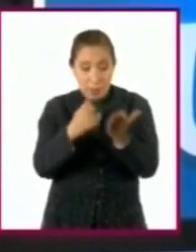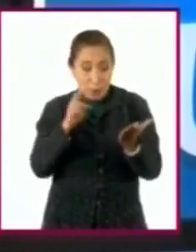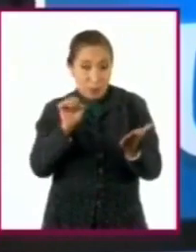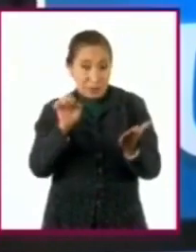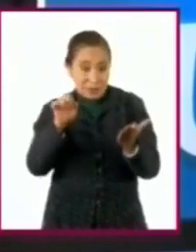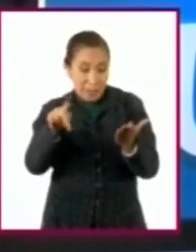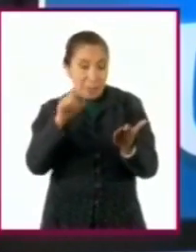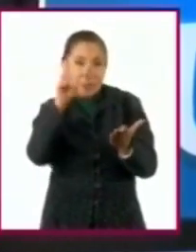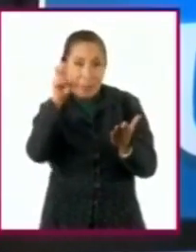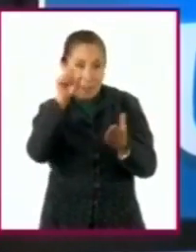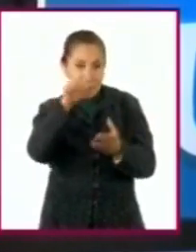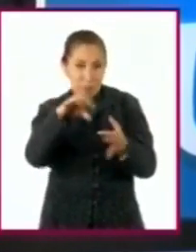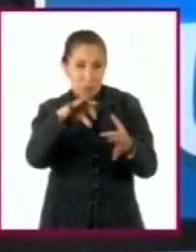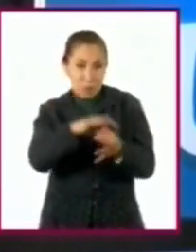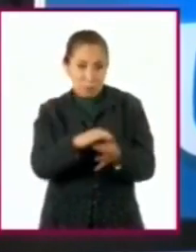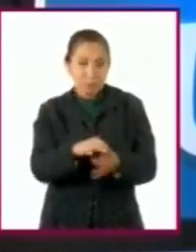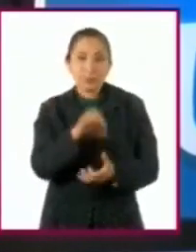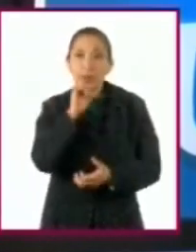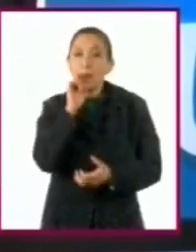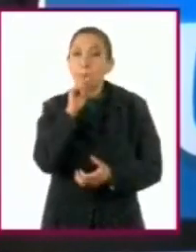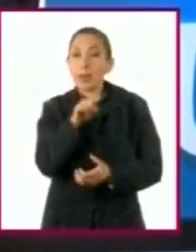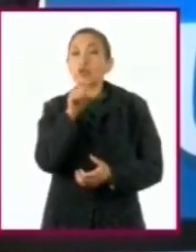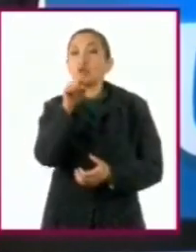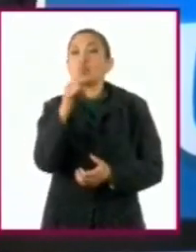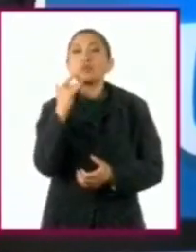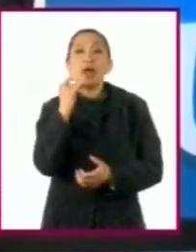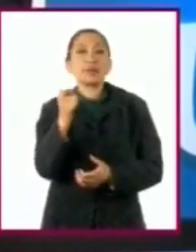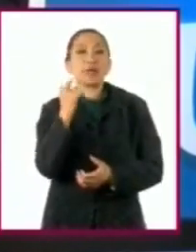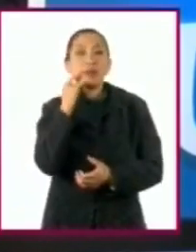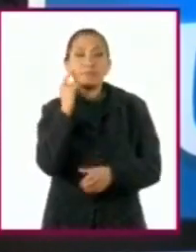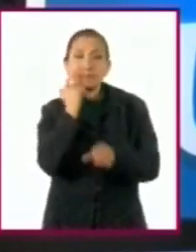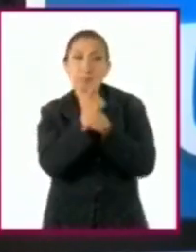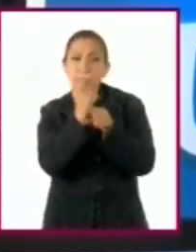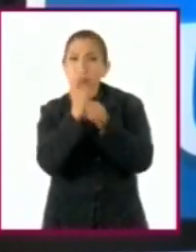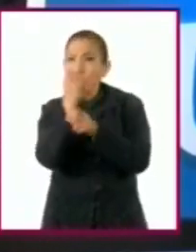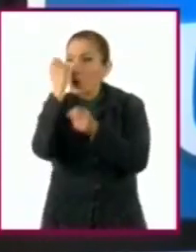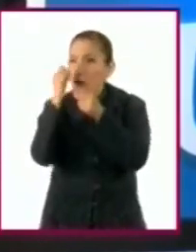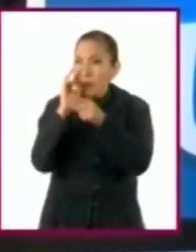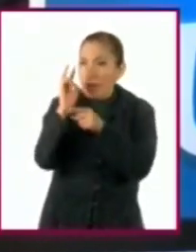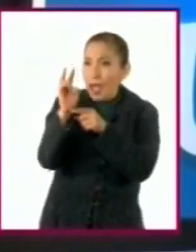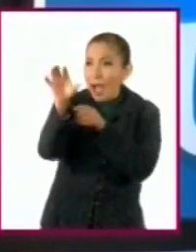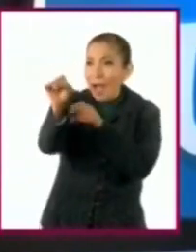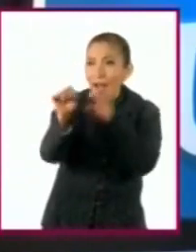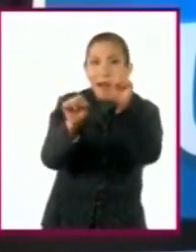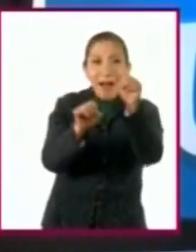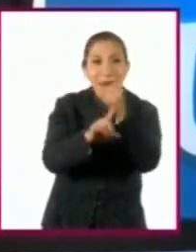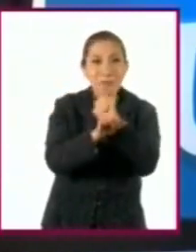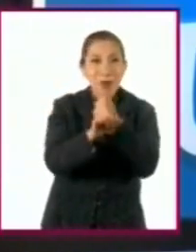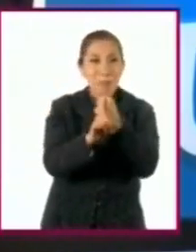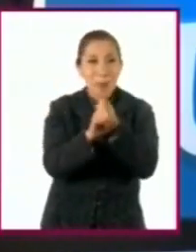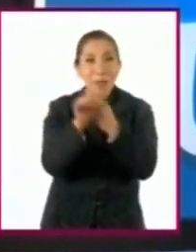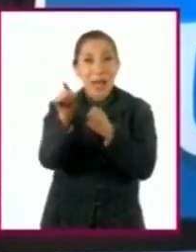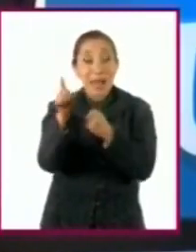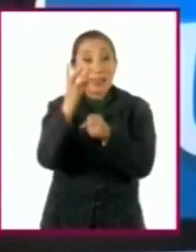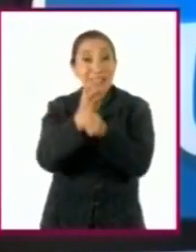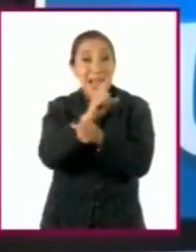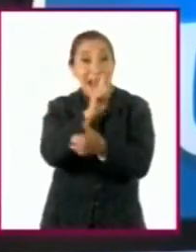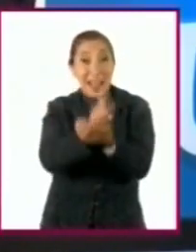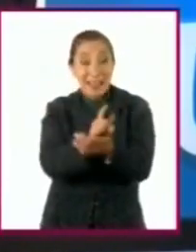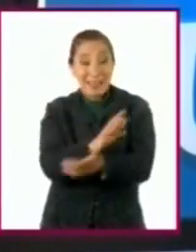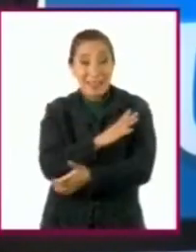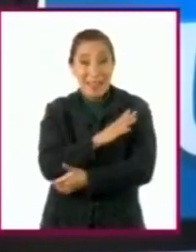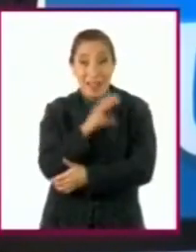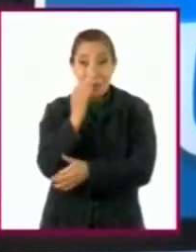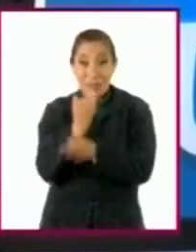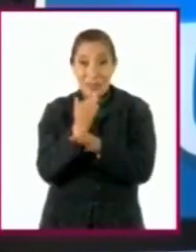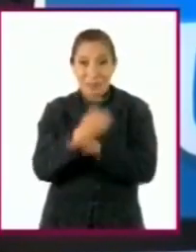tema correspondiente. Además, que traten de identificar algunas situaciones problemáticas en las que la tercera ley de Newton